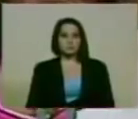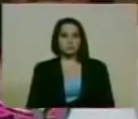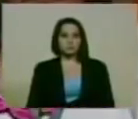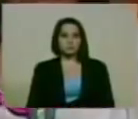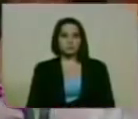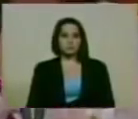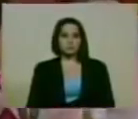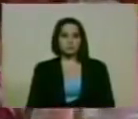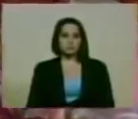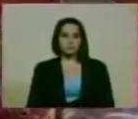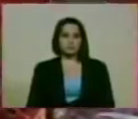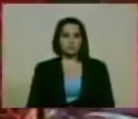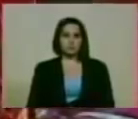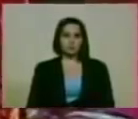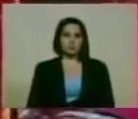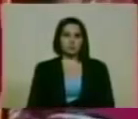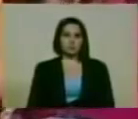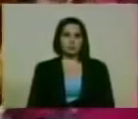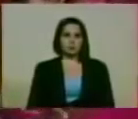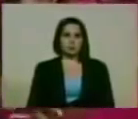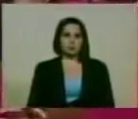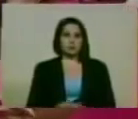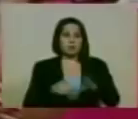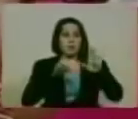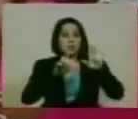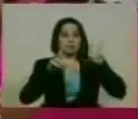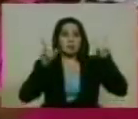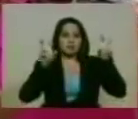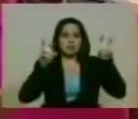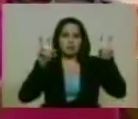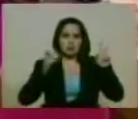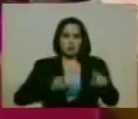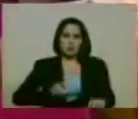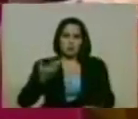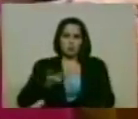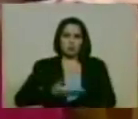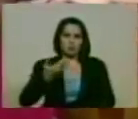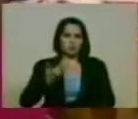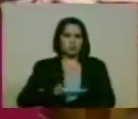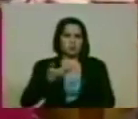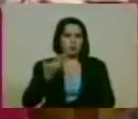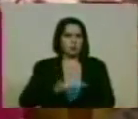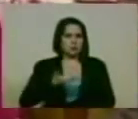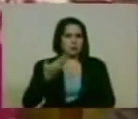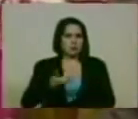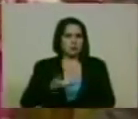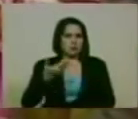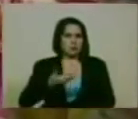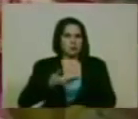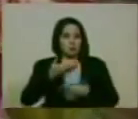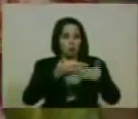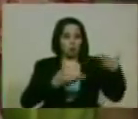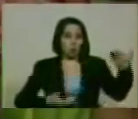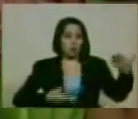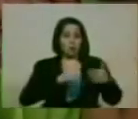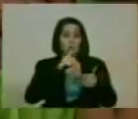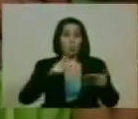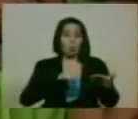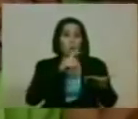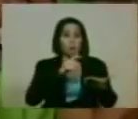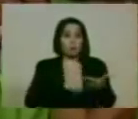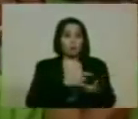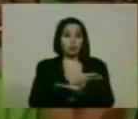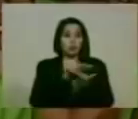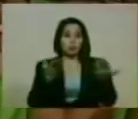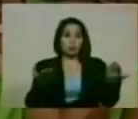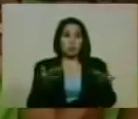Aquí hay 6 puntos importantes, 6 temas que resalto de un documento completo que todos ustedes